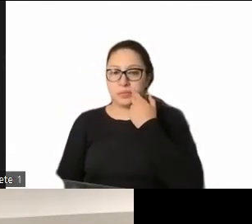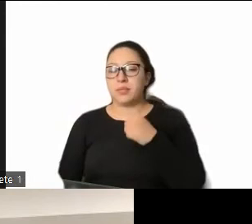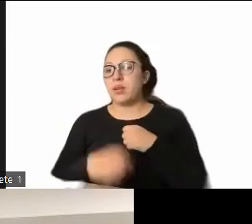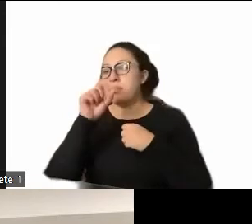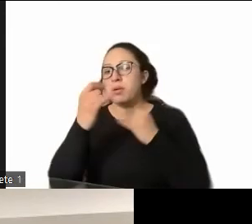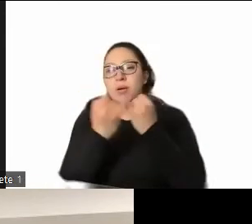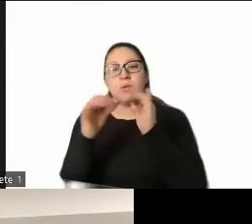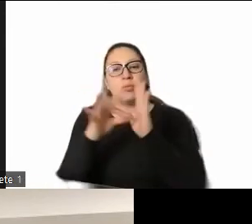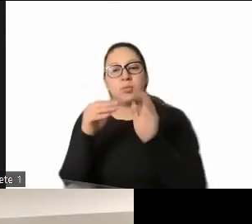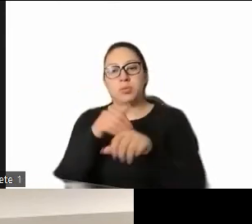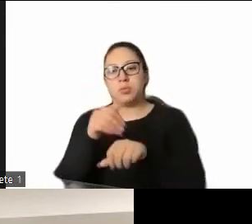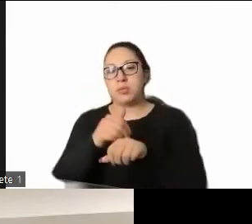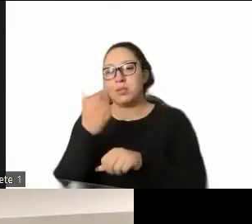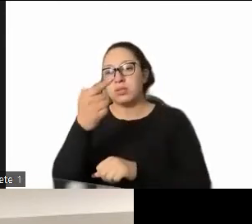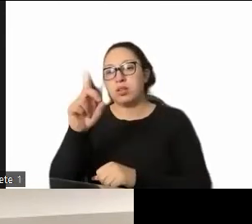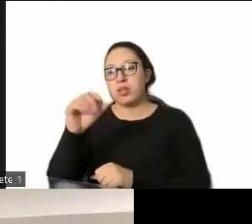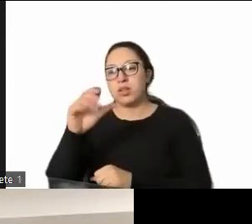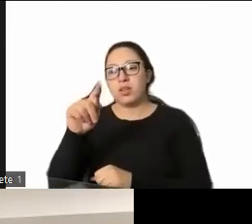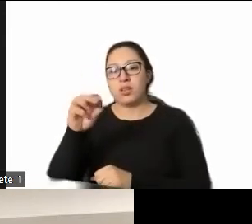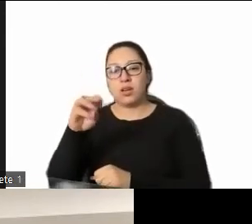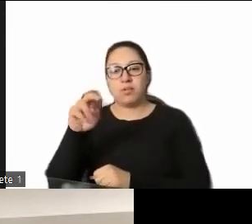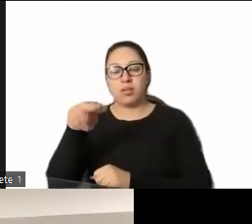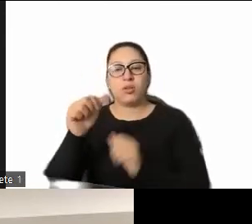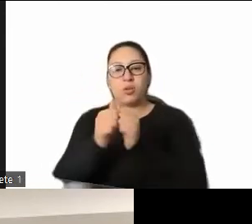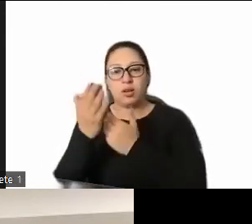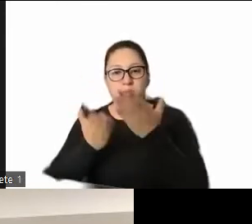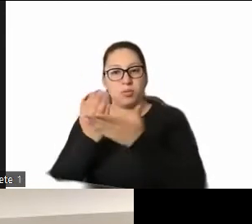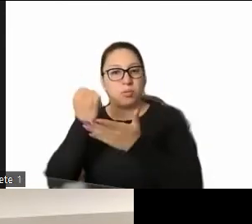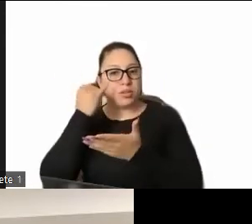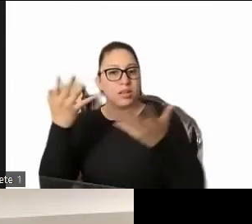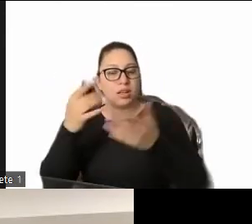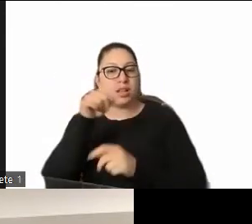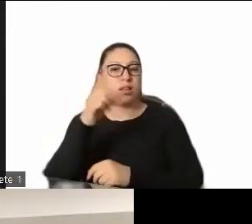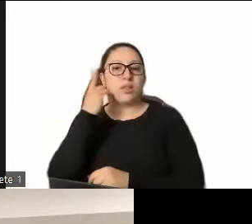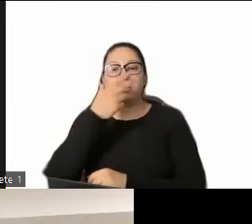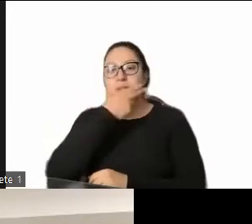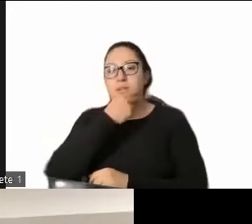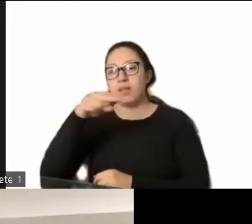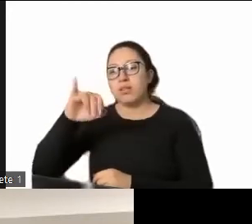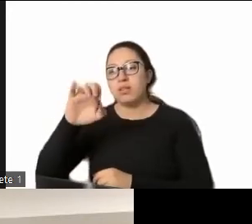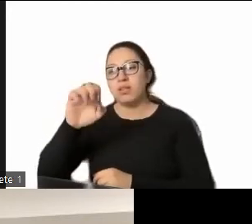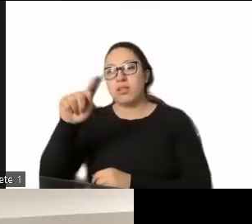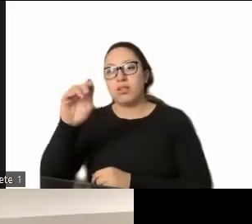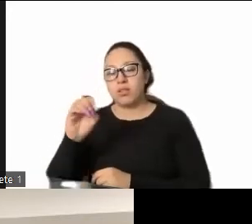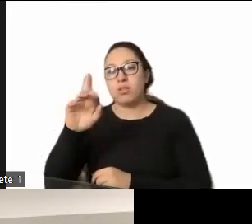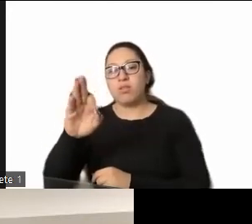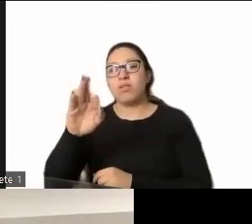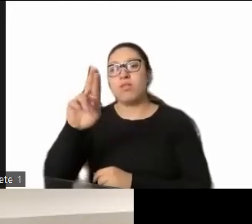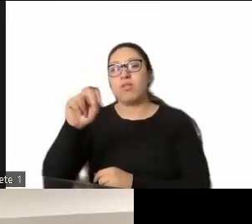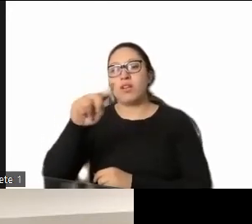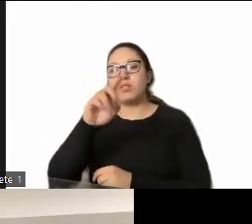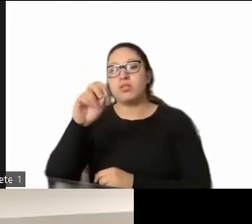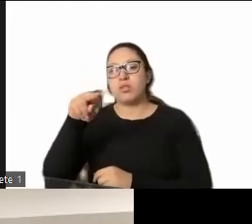dictamen relativo a la propuesta del diputado Enrique Nieto Franzoni, integrante del grupo parlamentario del PRI, establece también